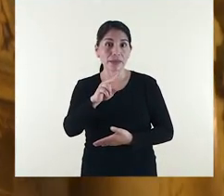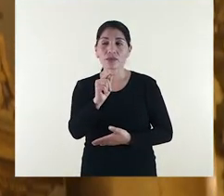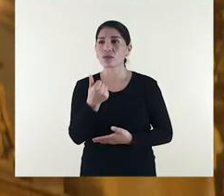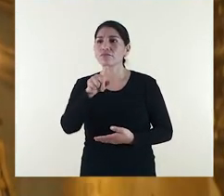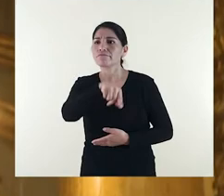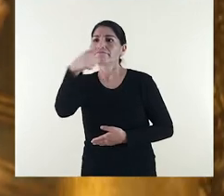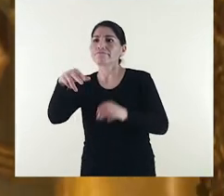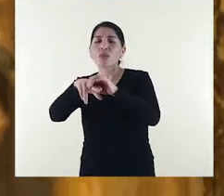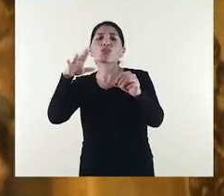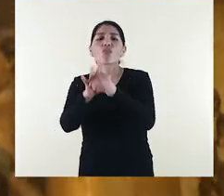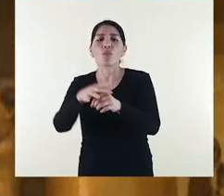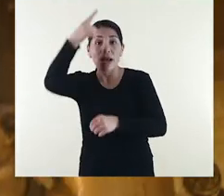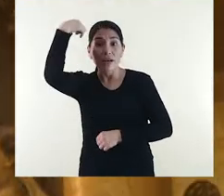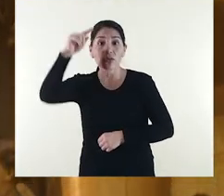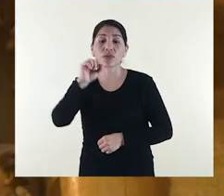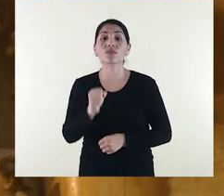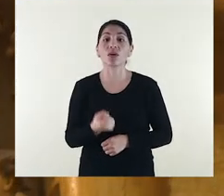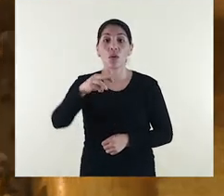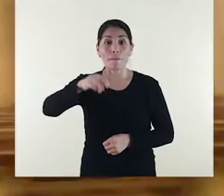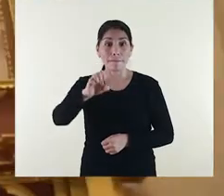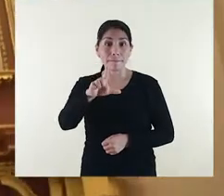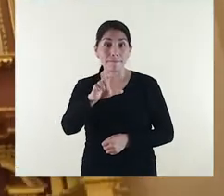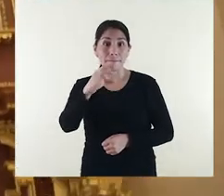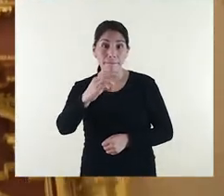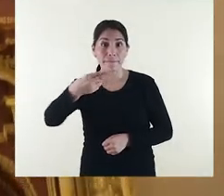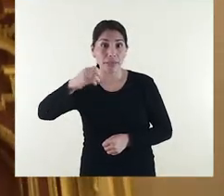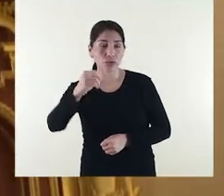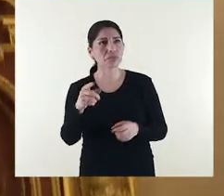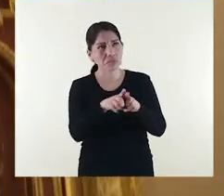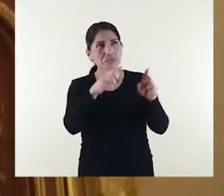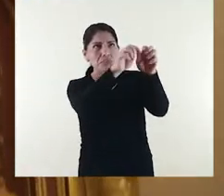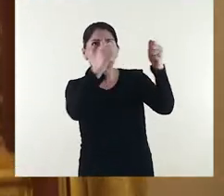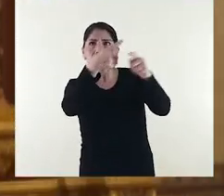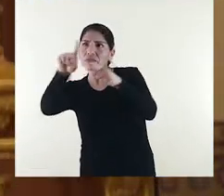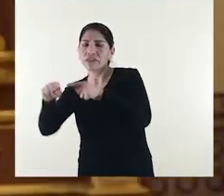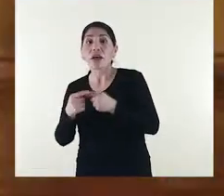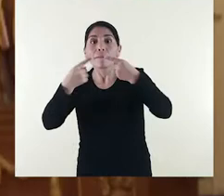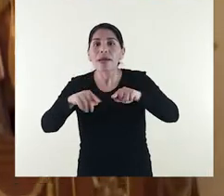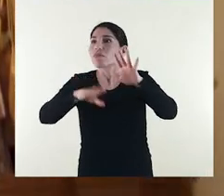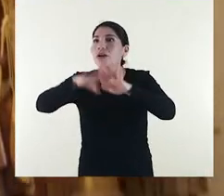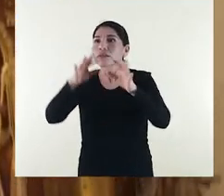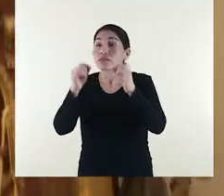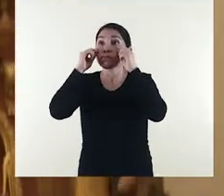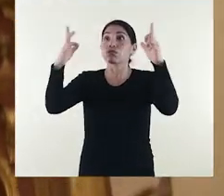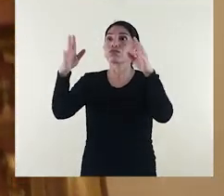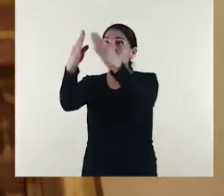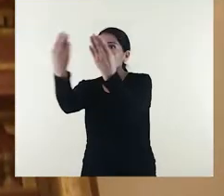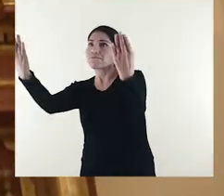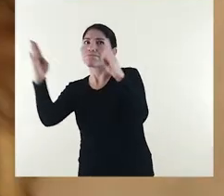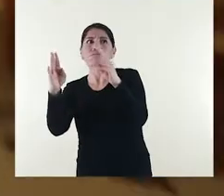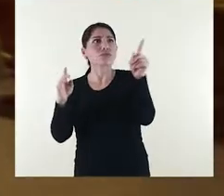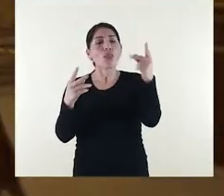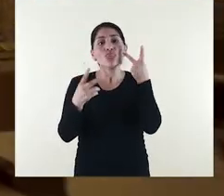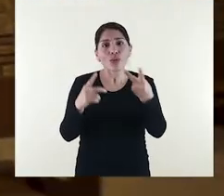Santísimo Sacramento. A un lado está la tumba del arzobispo Melchor de Liñán. Hay otros retablos, pero lo interesante